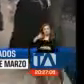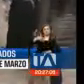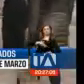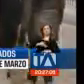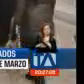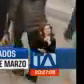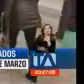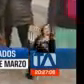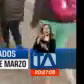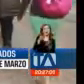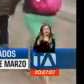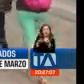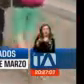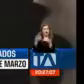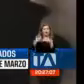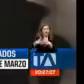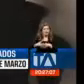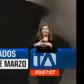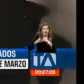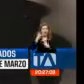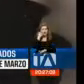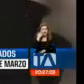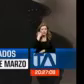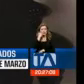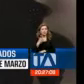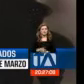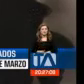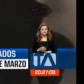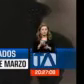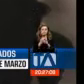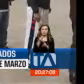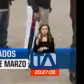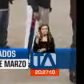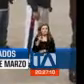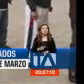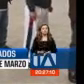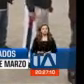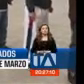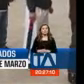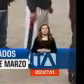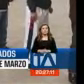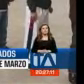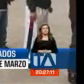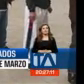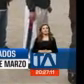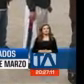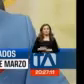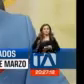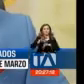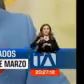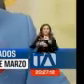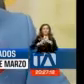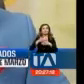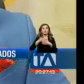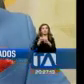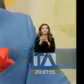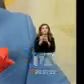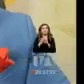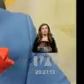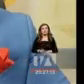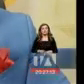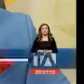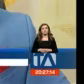facilitar el tema operativo y dar las comodidades para lograr resultados al instante el centro de procesamiento de resultados como